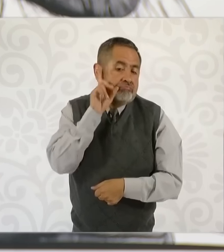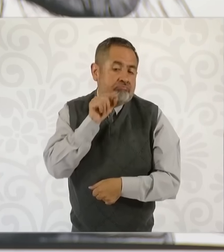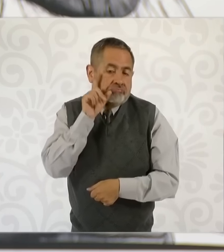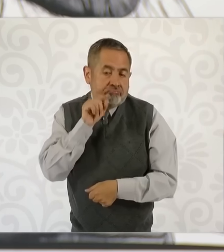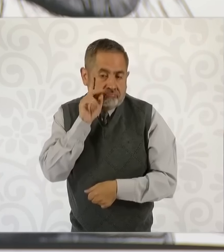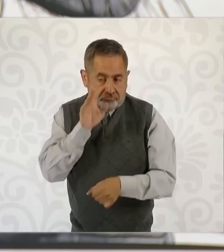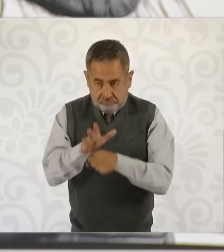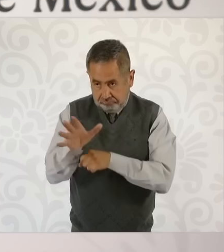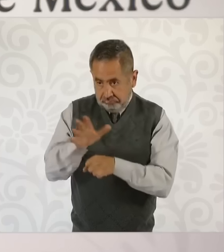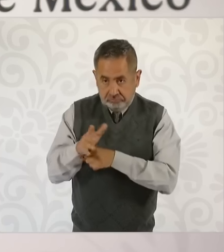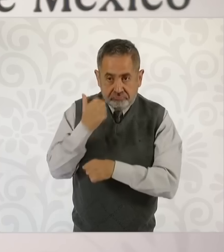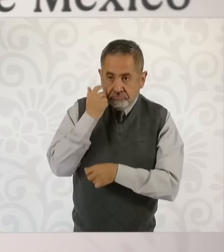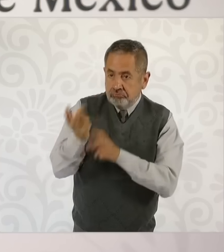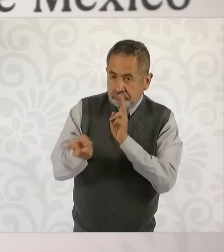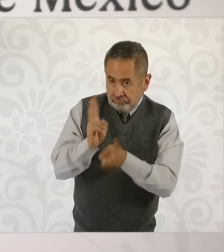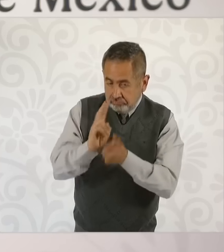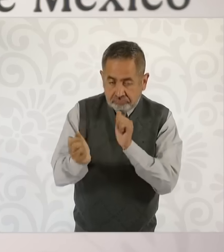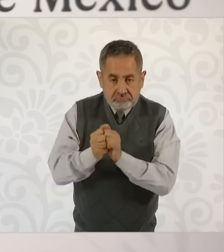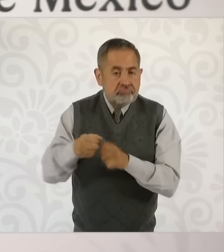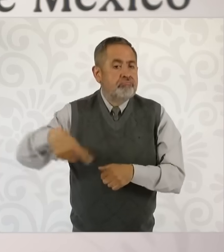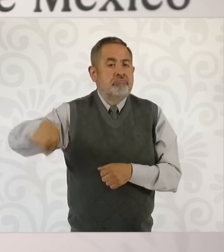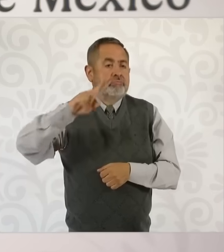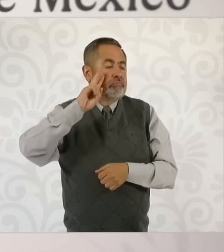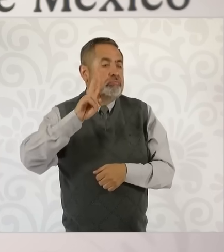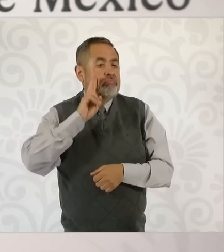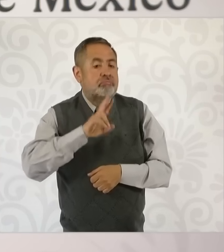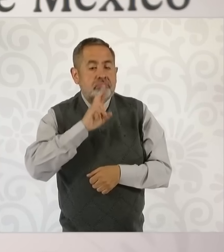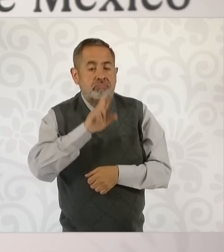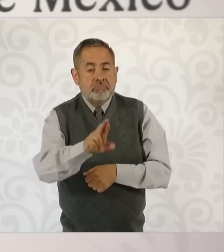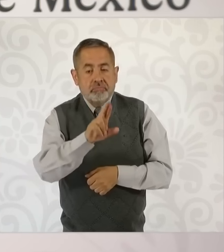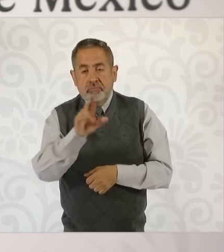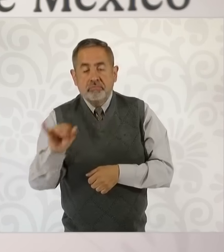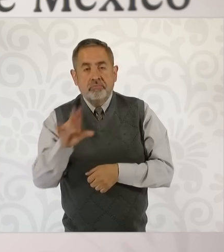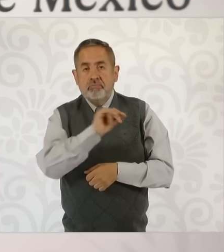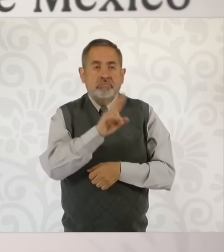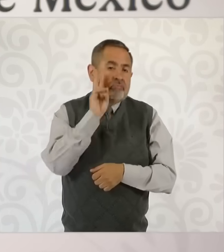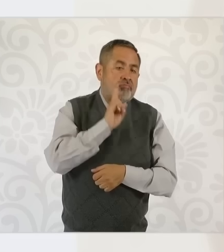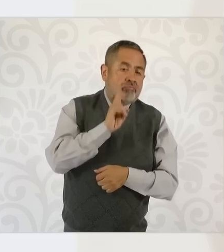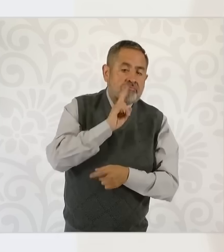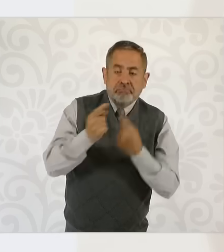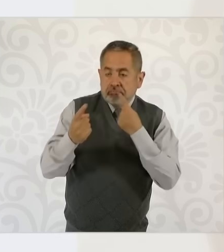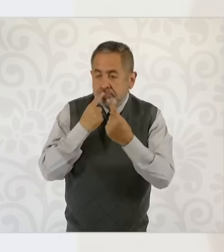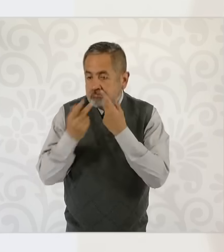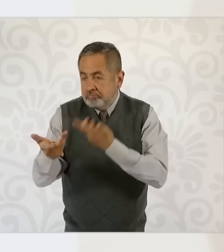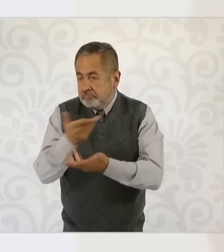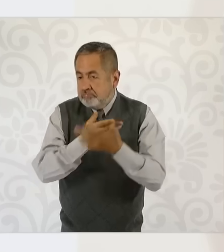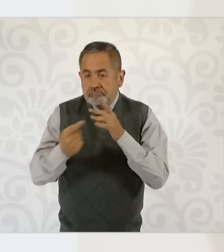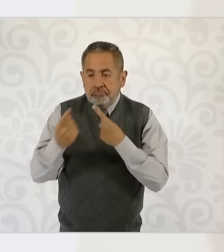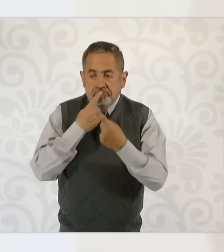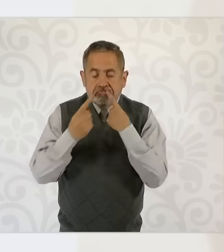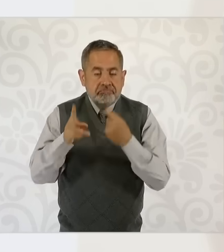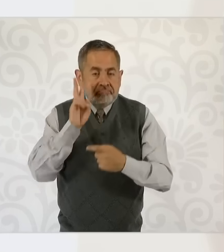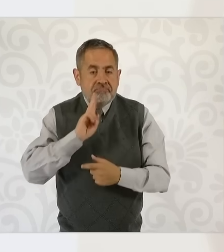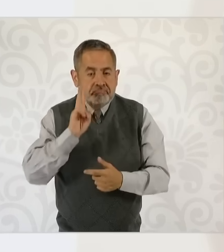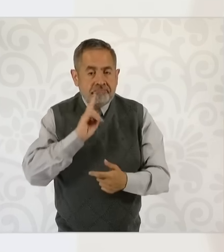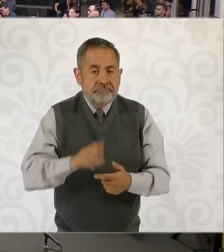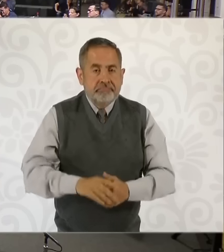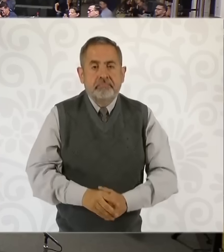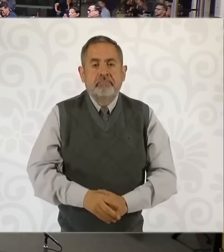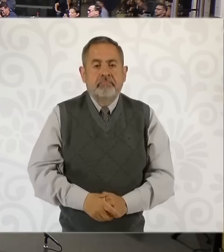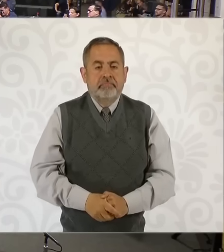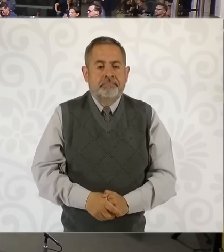mañana. Entonces ellos tienen que decir pues si quieren dialogar o no quieren dialogar.